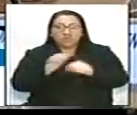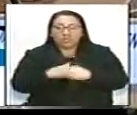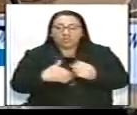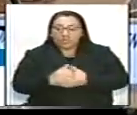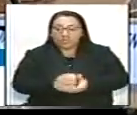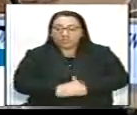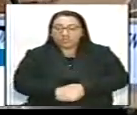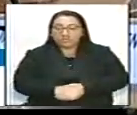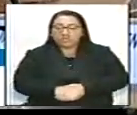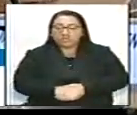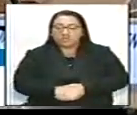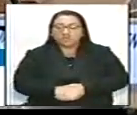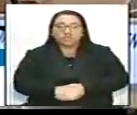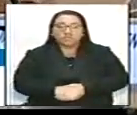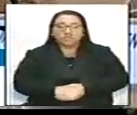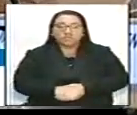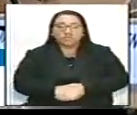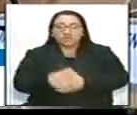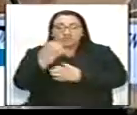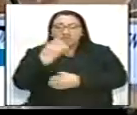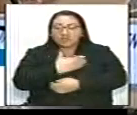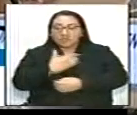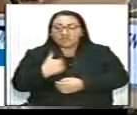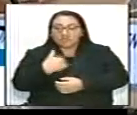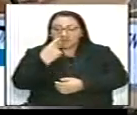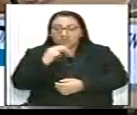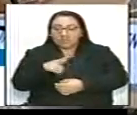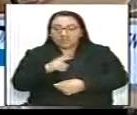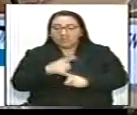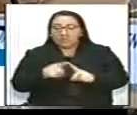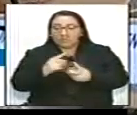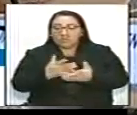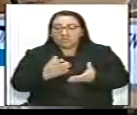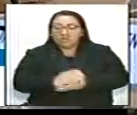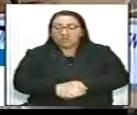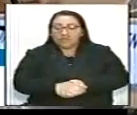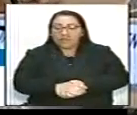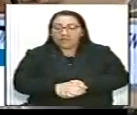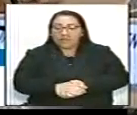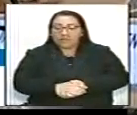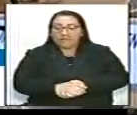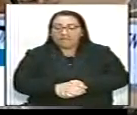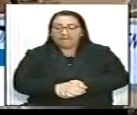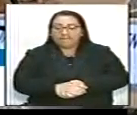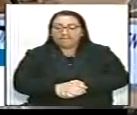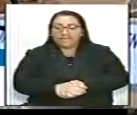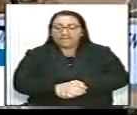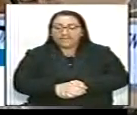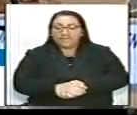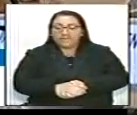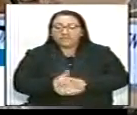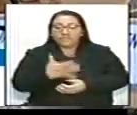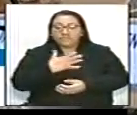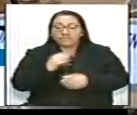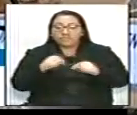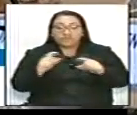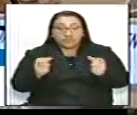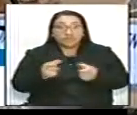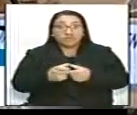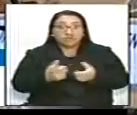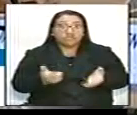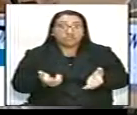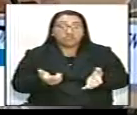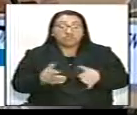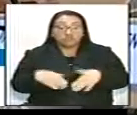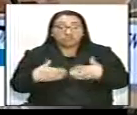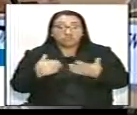con el cargo de presidente. Entonces, ya ha visto las debilidades que tenemos en esta área. y me gustaría de que esta comisión, pues,